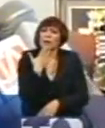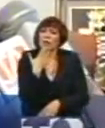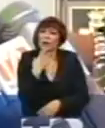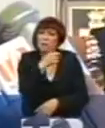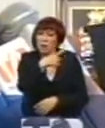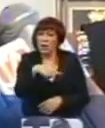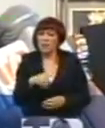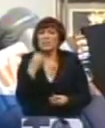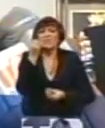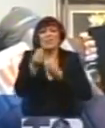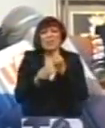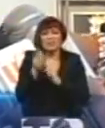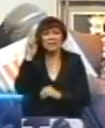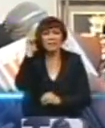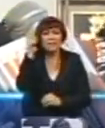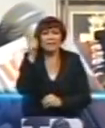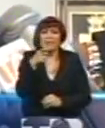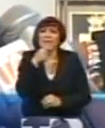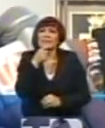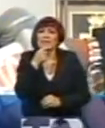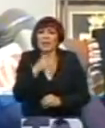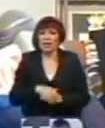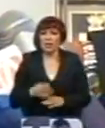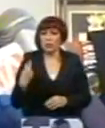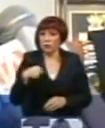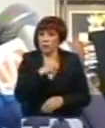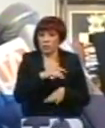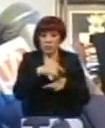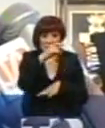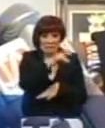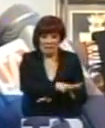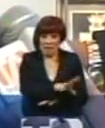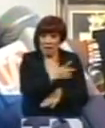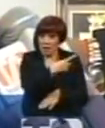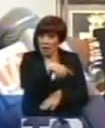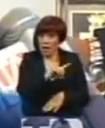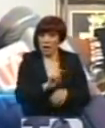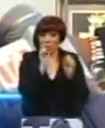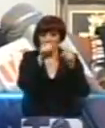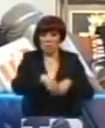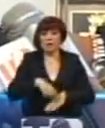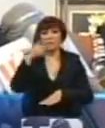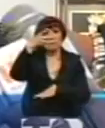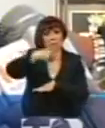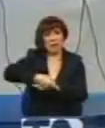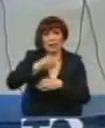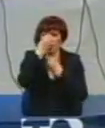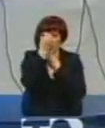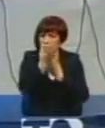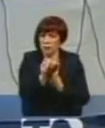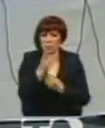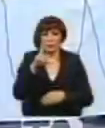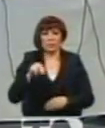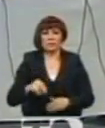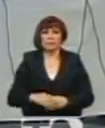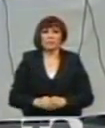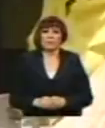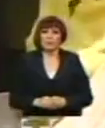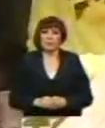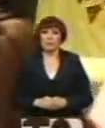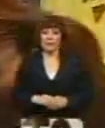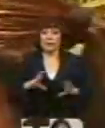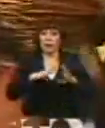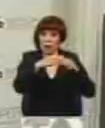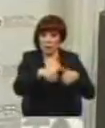esa mesa a cabo, quién la lidera, porque también no podemos permitir que trate de imponernos informes. En esta comisión, tres